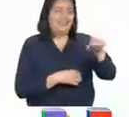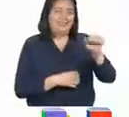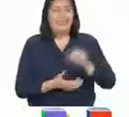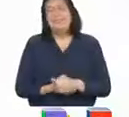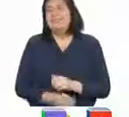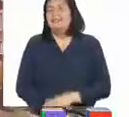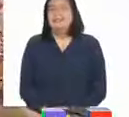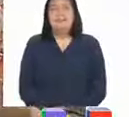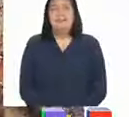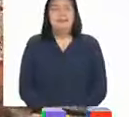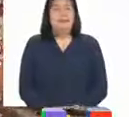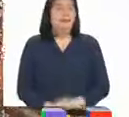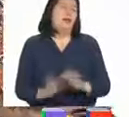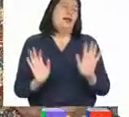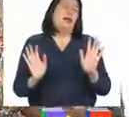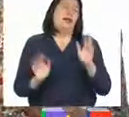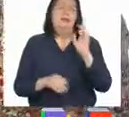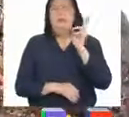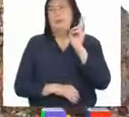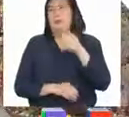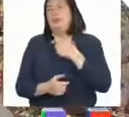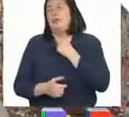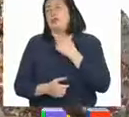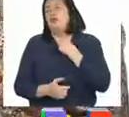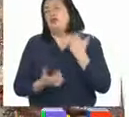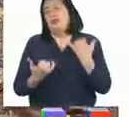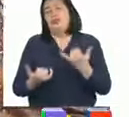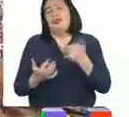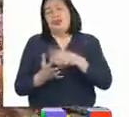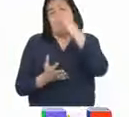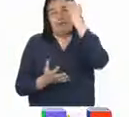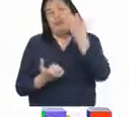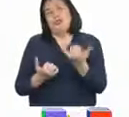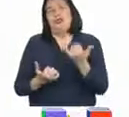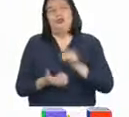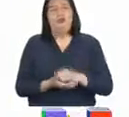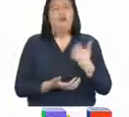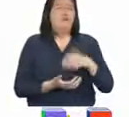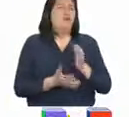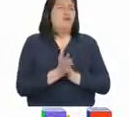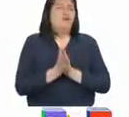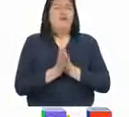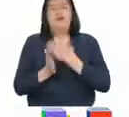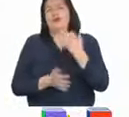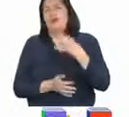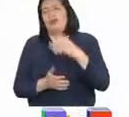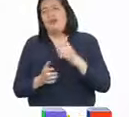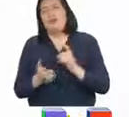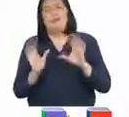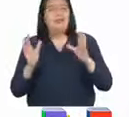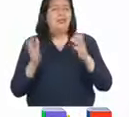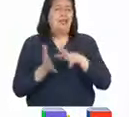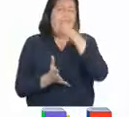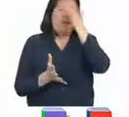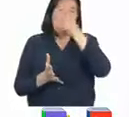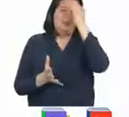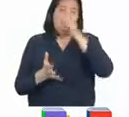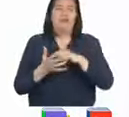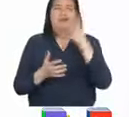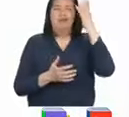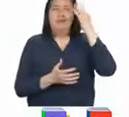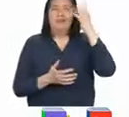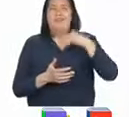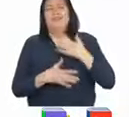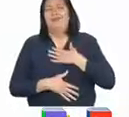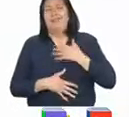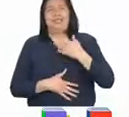interesante, Patricia. Ay, profesor, me encanta todo lo que hemos aprendido el día de hoy. Ha sido, como siempre, una clase muy interesante, experimentando de